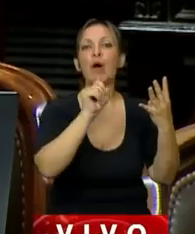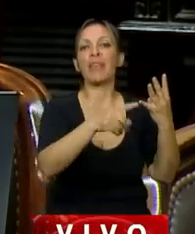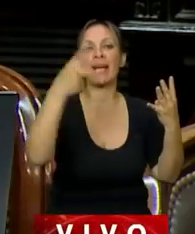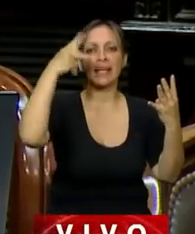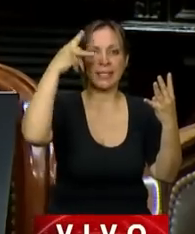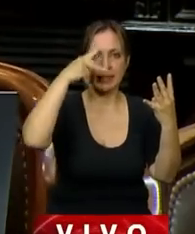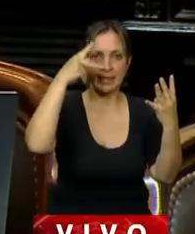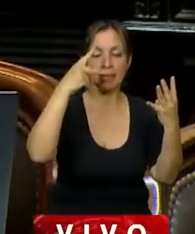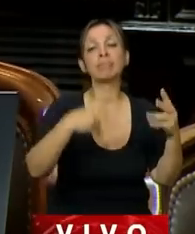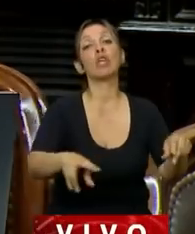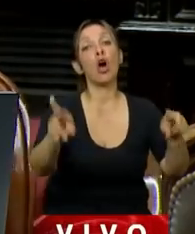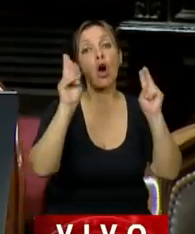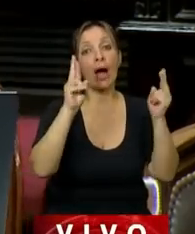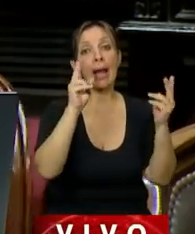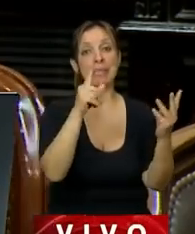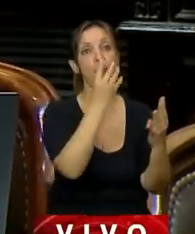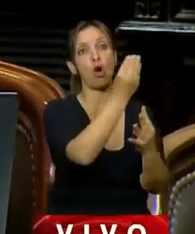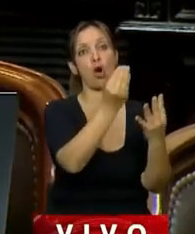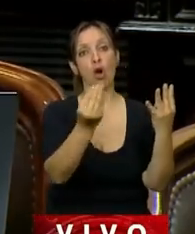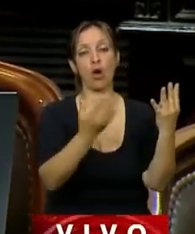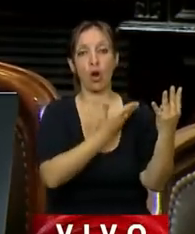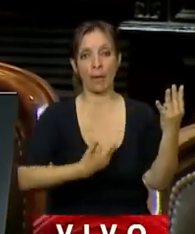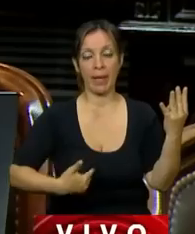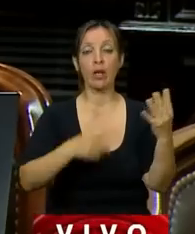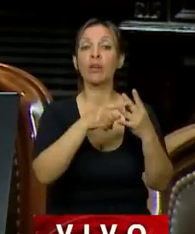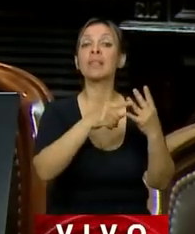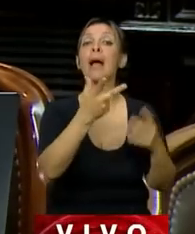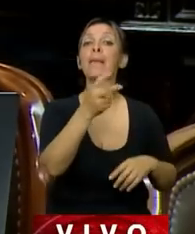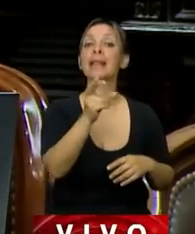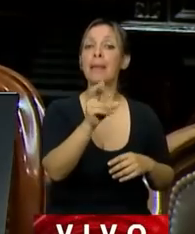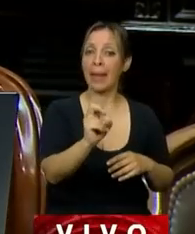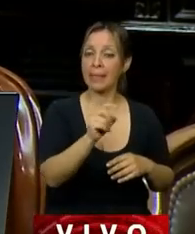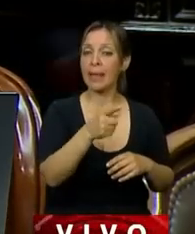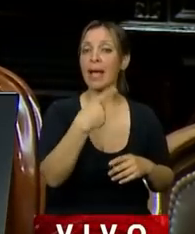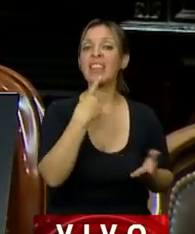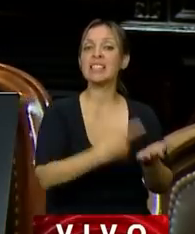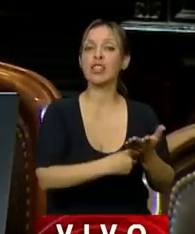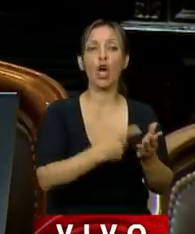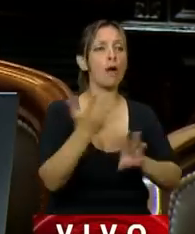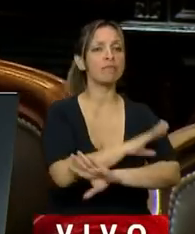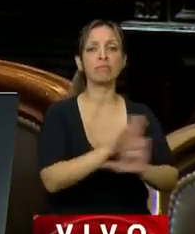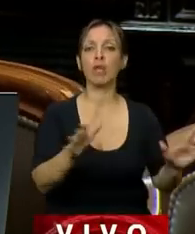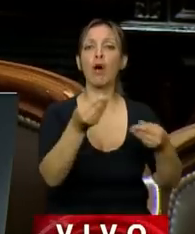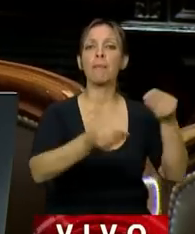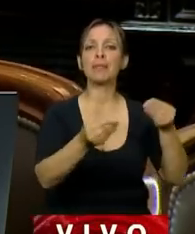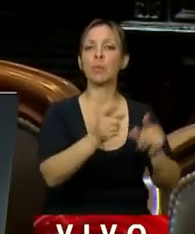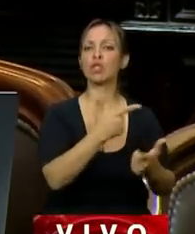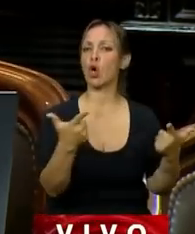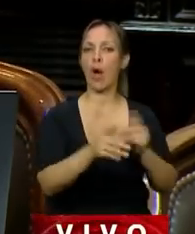espero que de las 4 gestiones kirchneristas. En el 2020 el presidente decidió que no había presupuesto, el 2 de enero prorrogó el